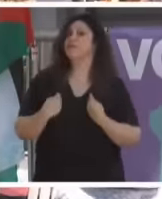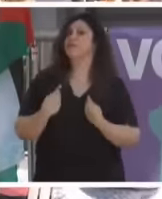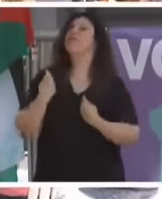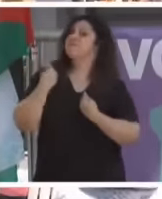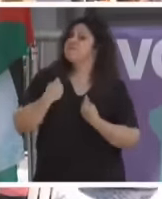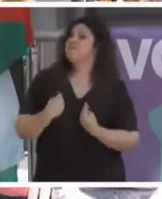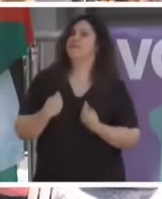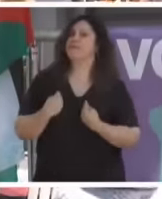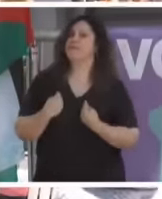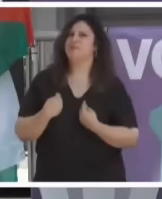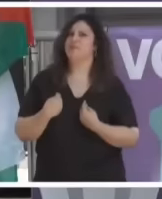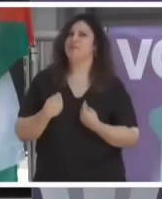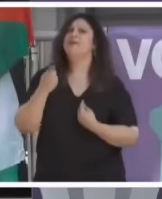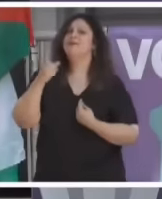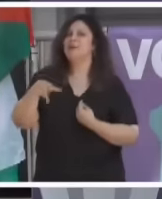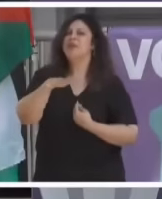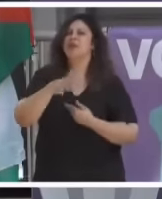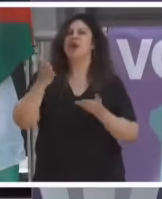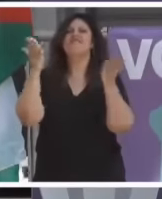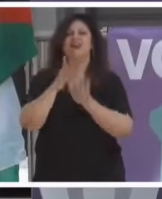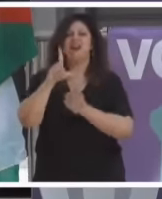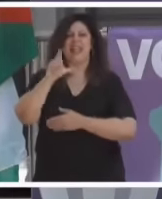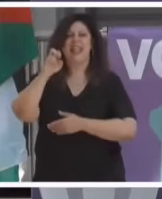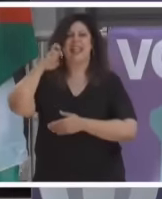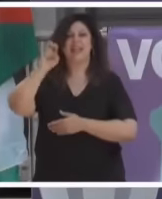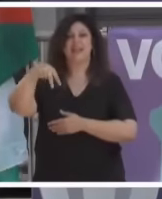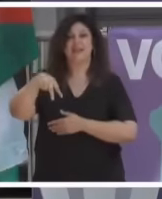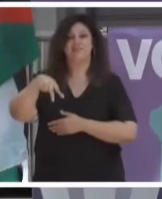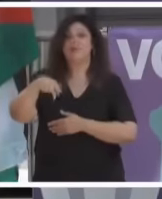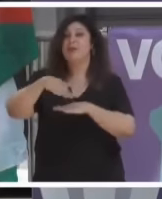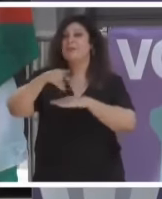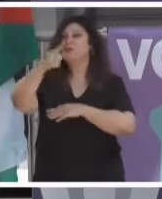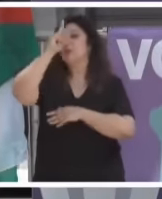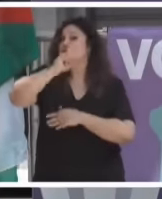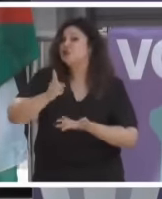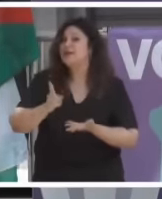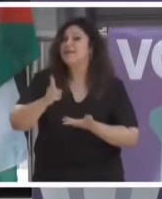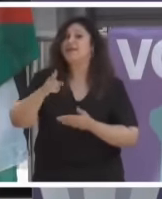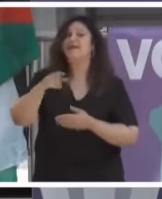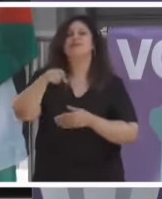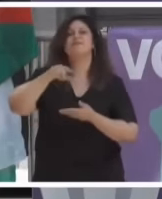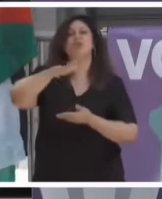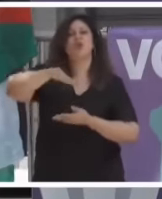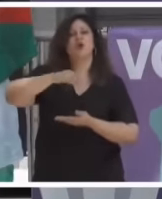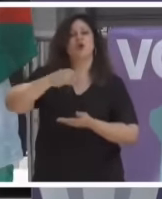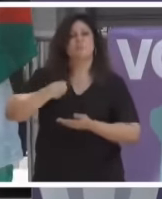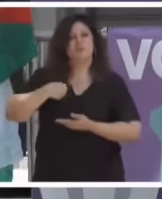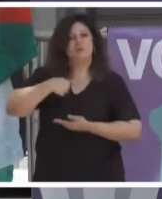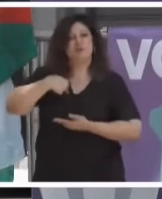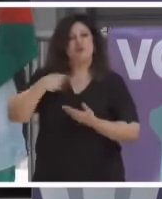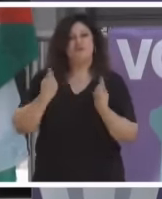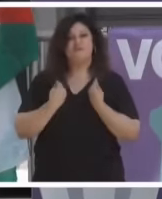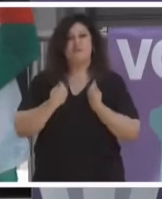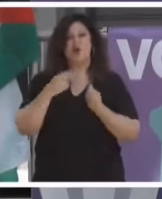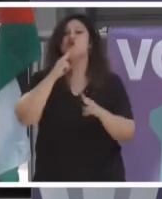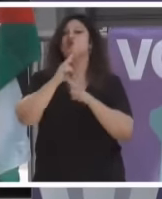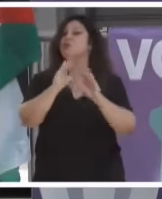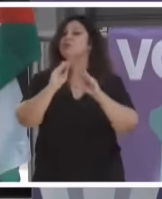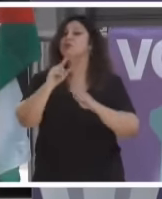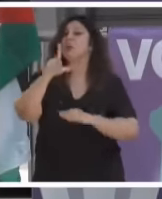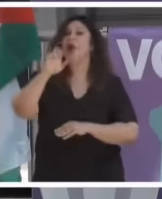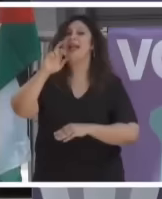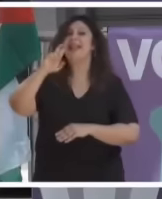Del mismo modo que lo estamos viendo en el Valle del Ecrín. Para quien no lo sepa, el Valle del Ecrín es la comarca en la que yo vivo y su nombre no es casual.